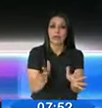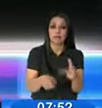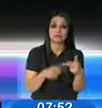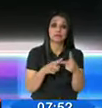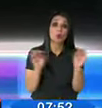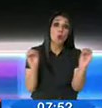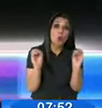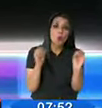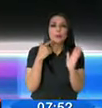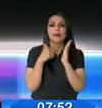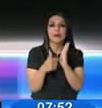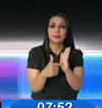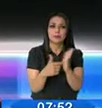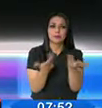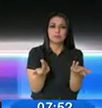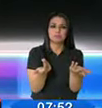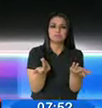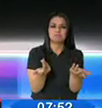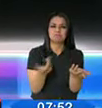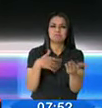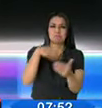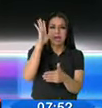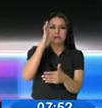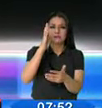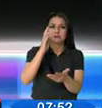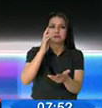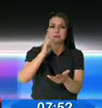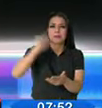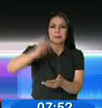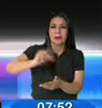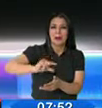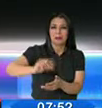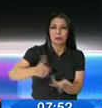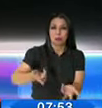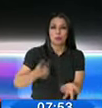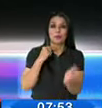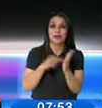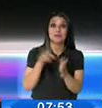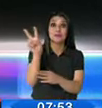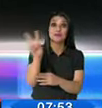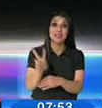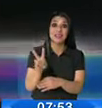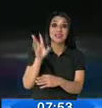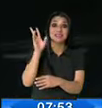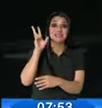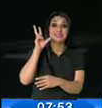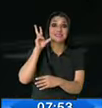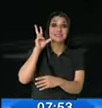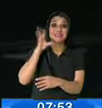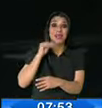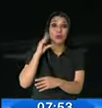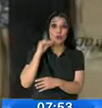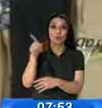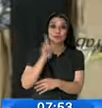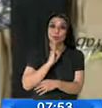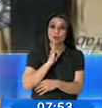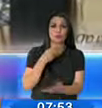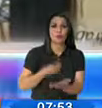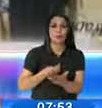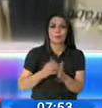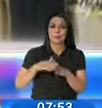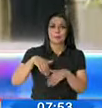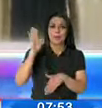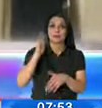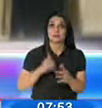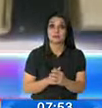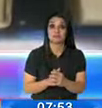otro factor que pues influye mucho en las compras, que es el Black Friday que se realiza en Estados Unidos. Esta industria